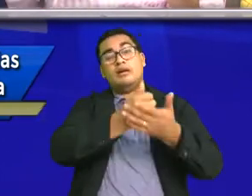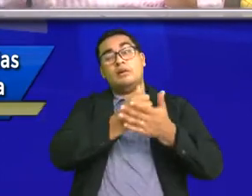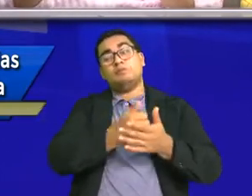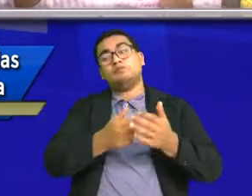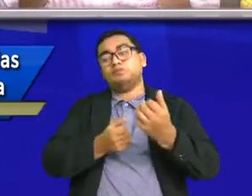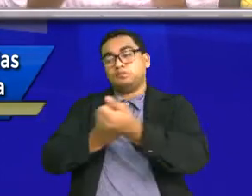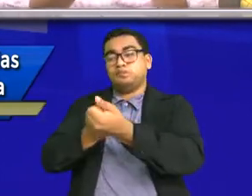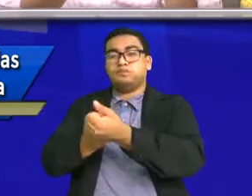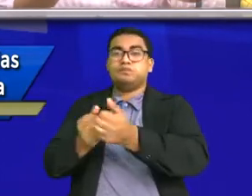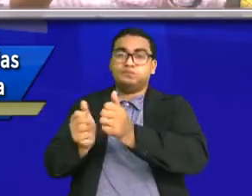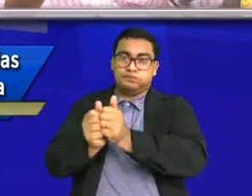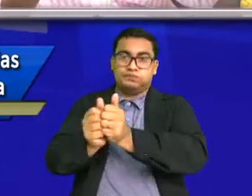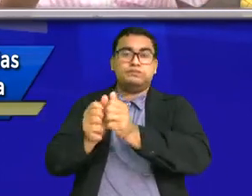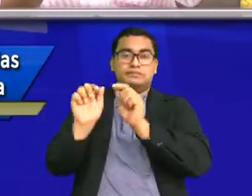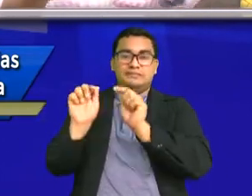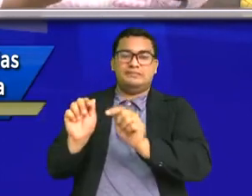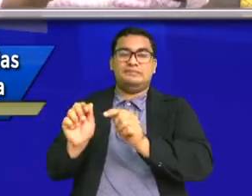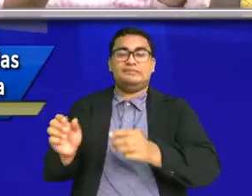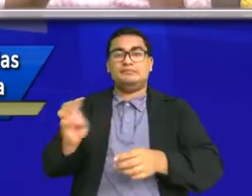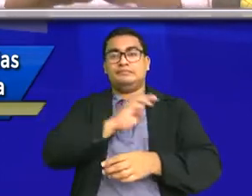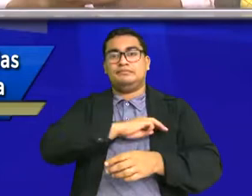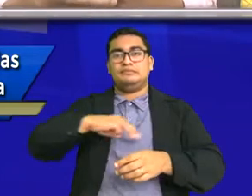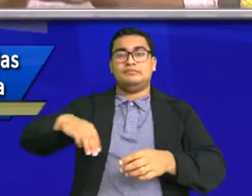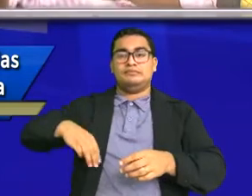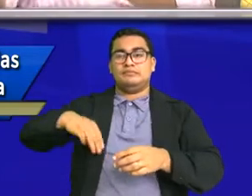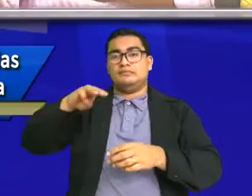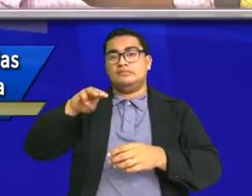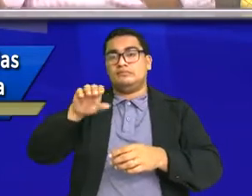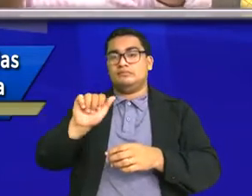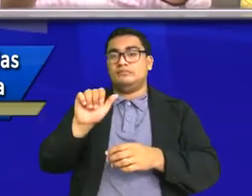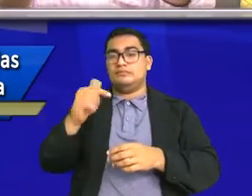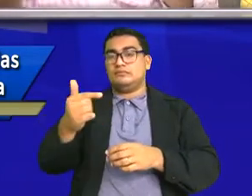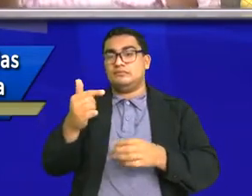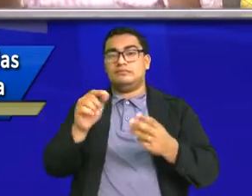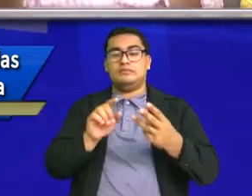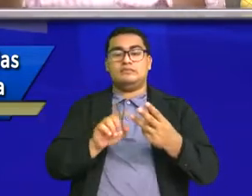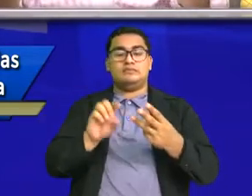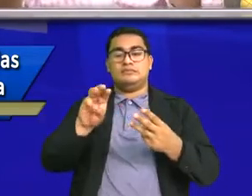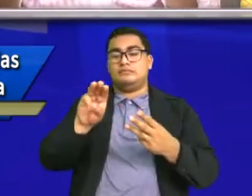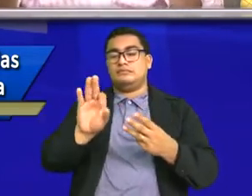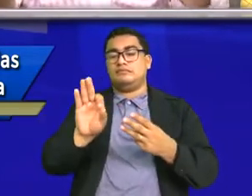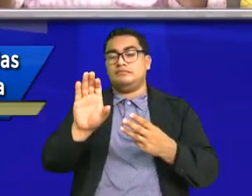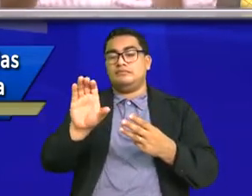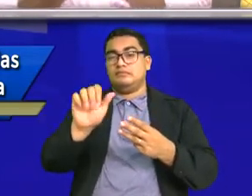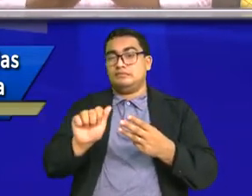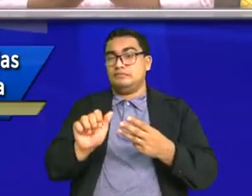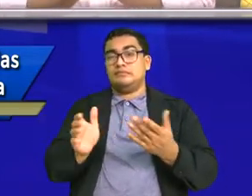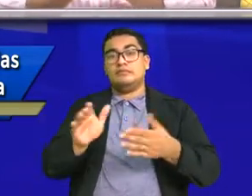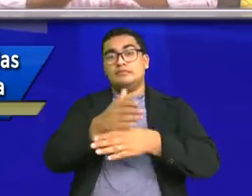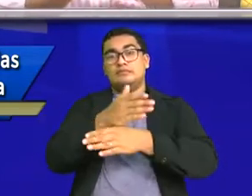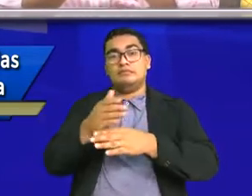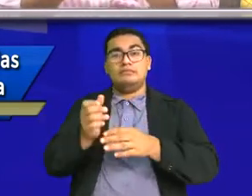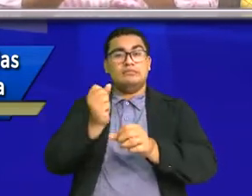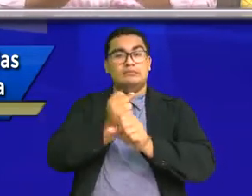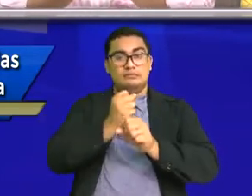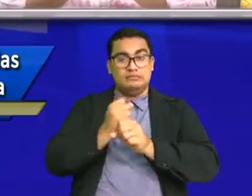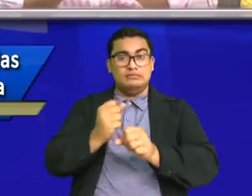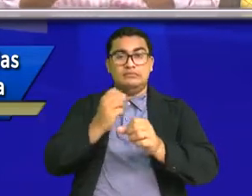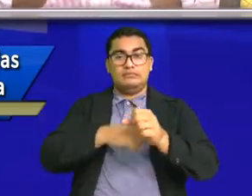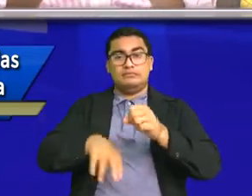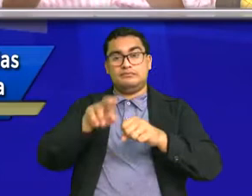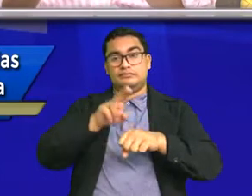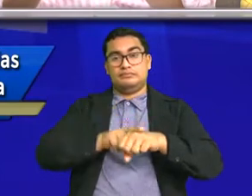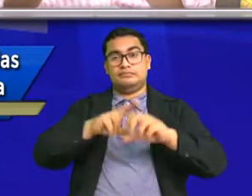elección nos acompaña si es el ministerio agropecuario de igual manera si es del mezcal entonces es un espacio donde nos articulamos como sistema de producción